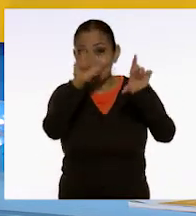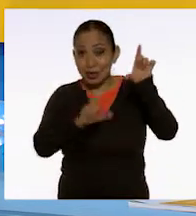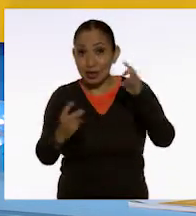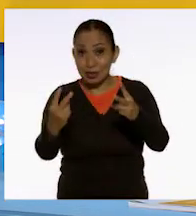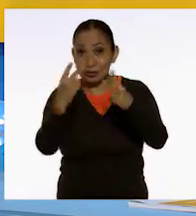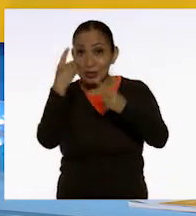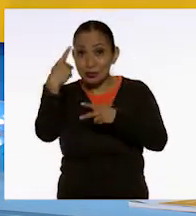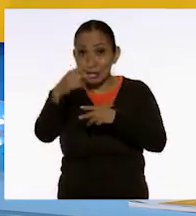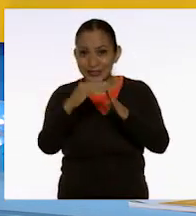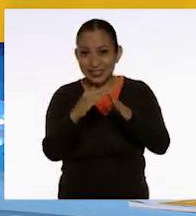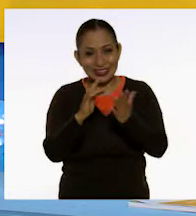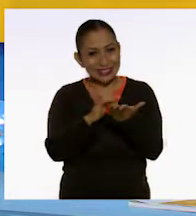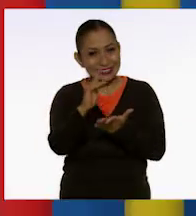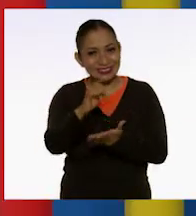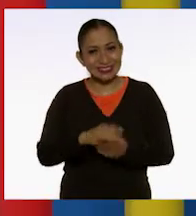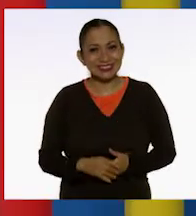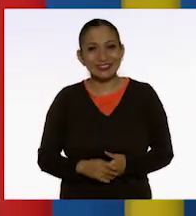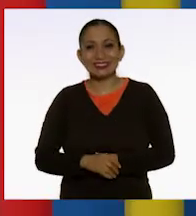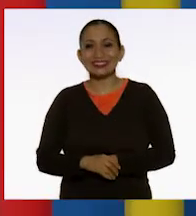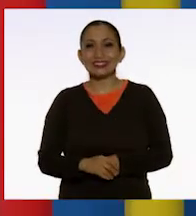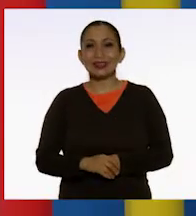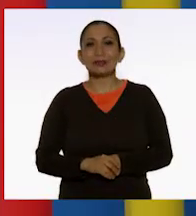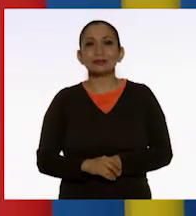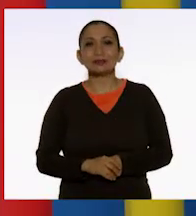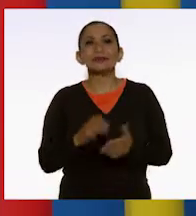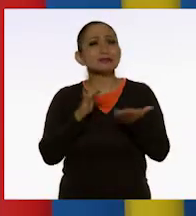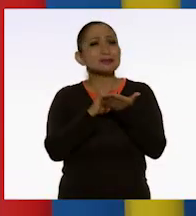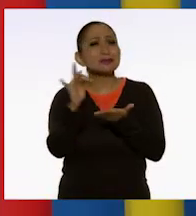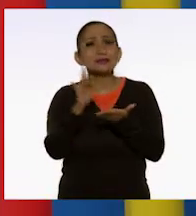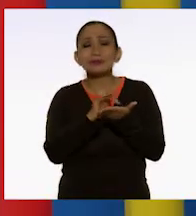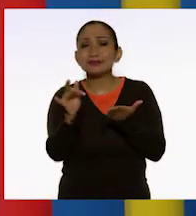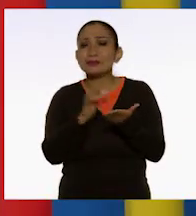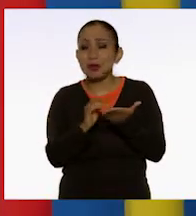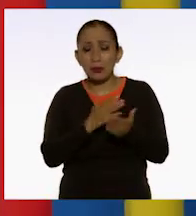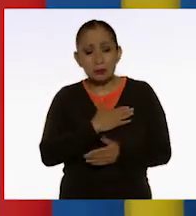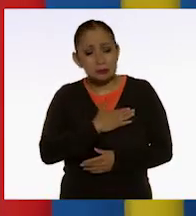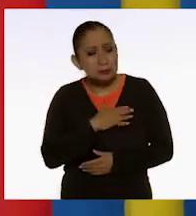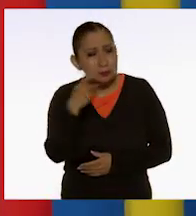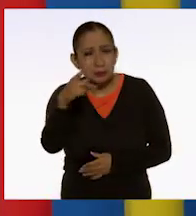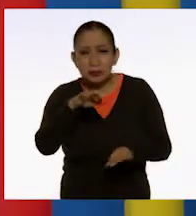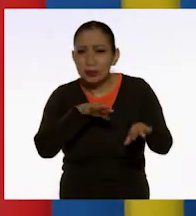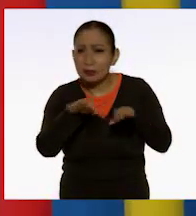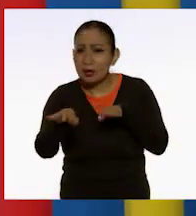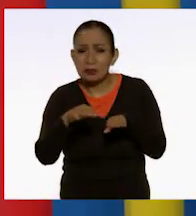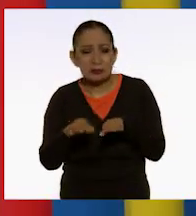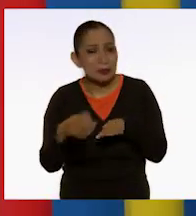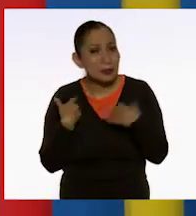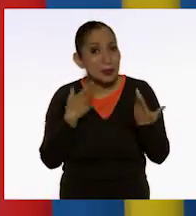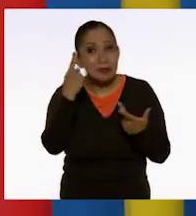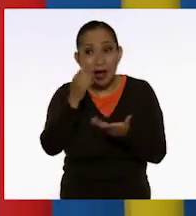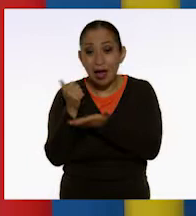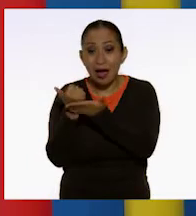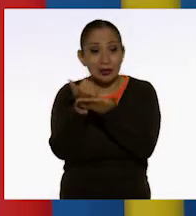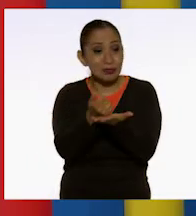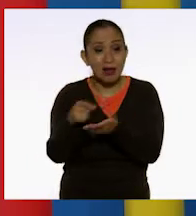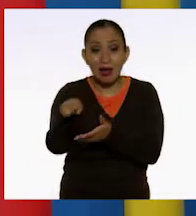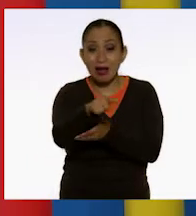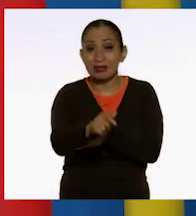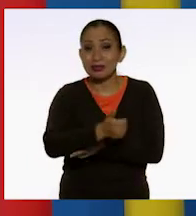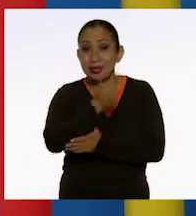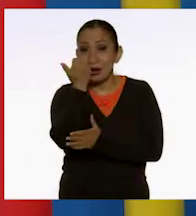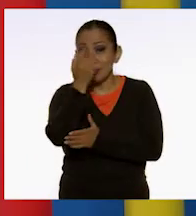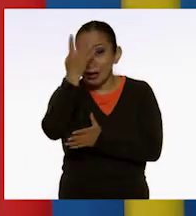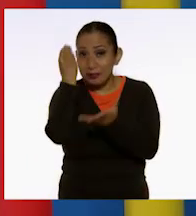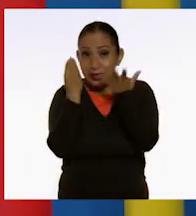desde sus hogares. Muchas gracias. Les agradecemos su entrega y profesionalismo para favorecer el aprendizaje de sus